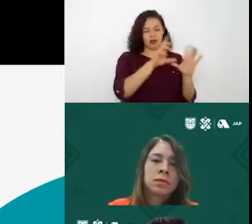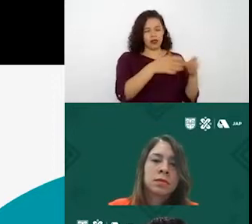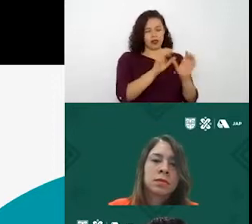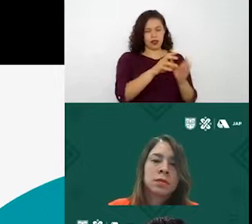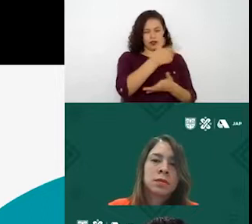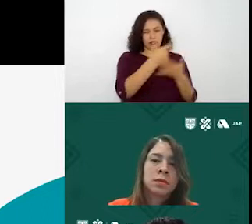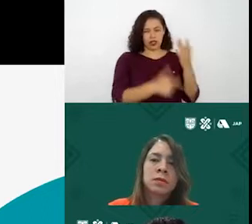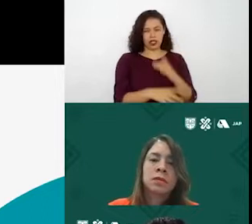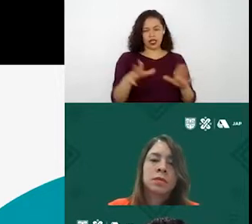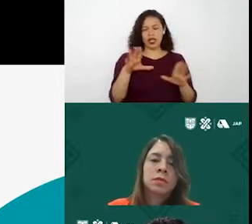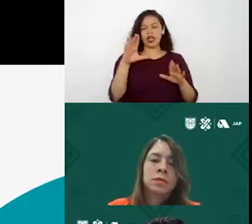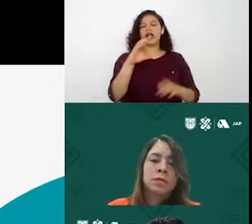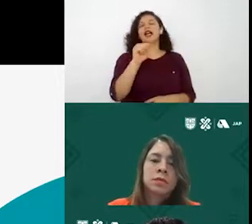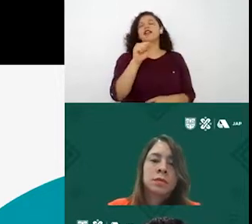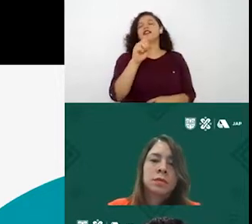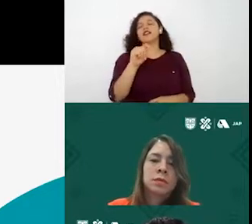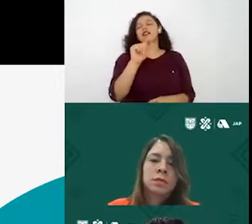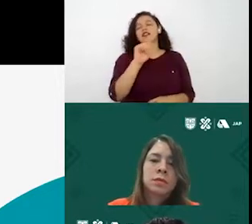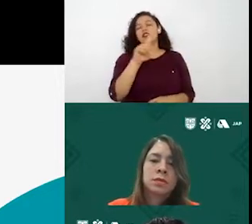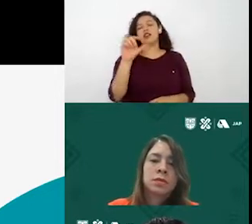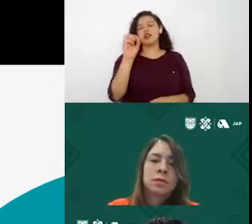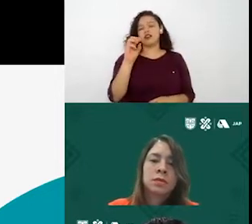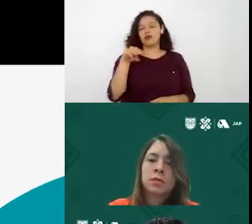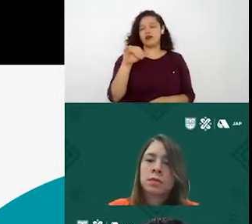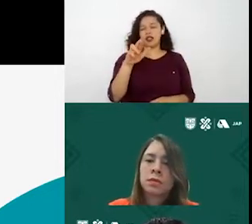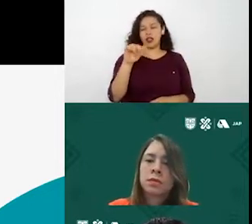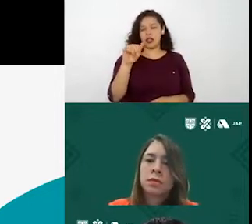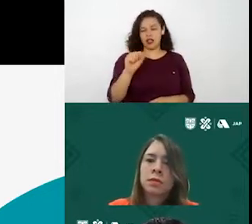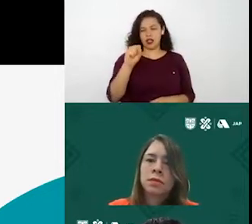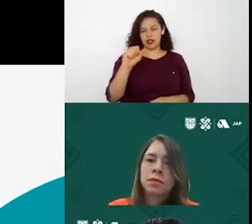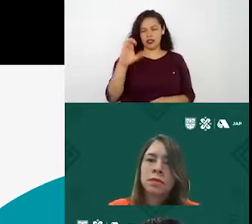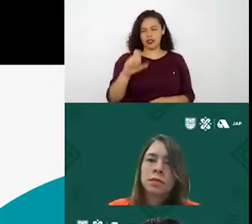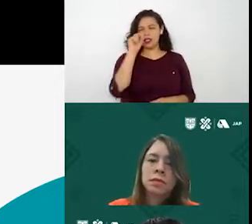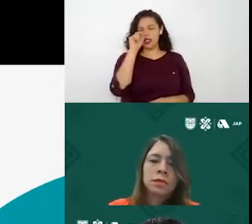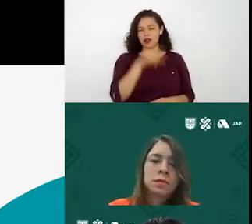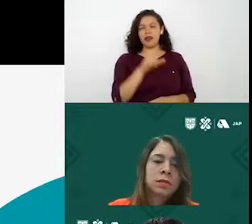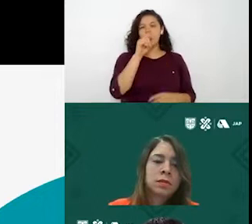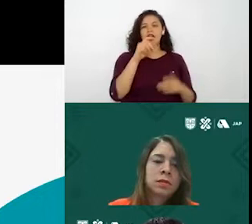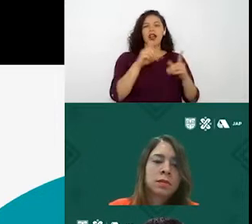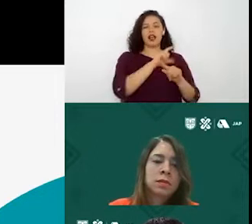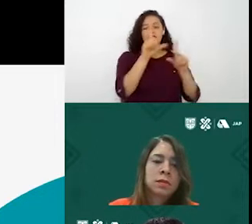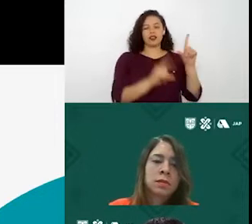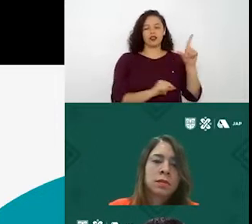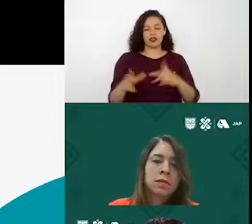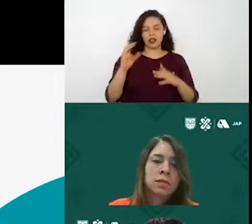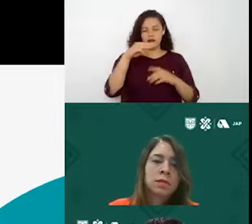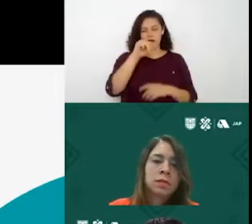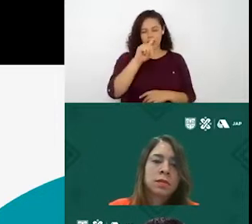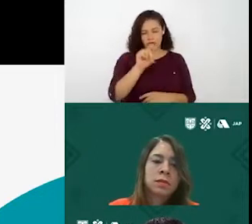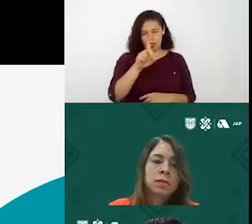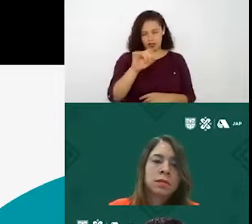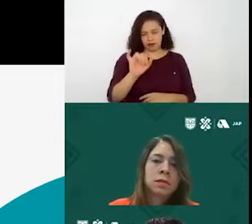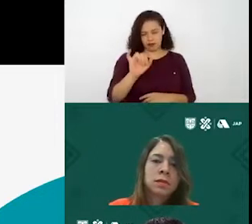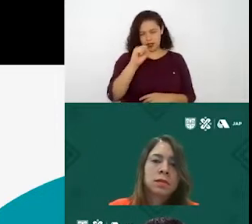sc y en el Nacional Monte de Piedad desde el 2013 colabora en la junta de asistencia